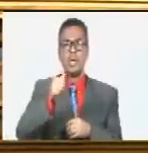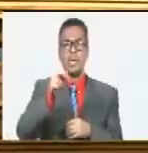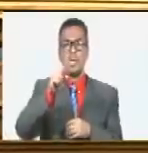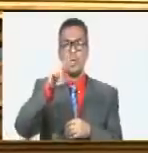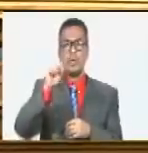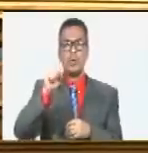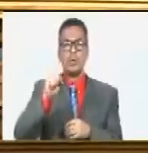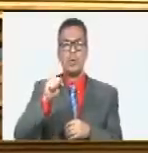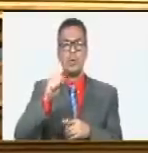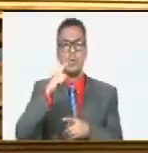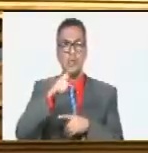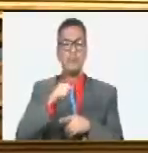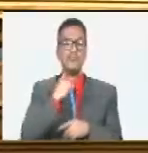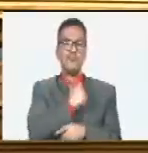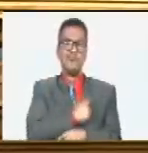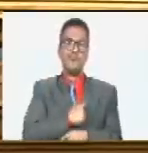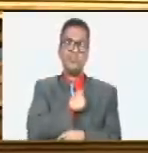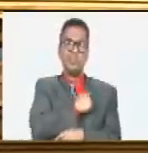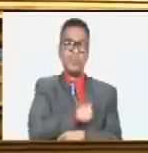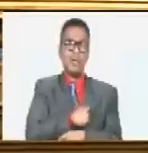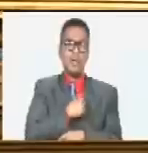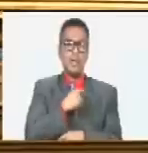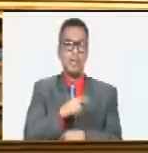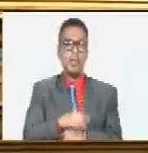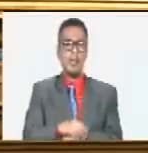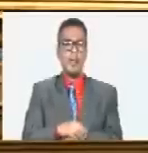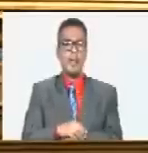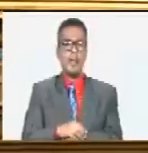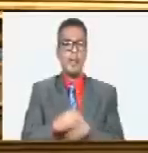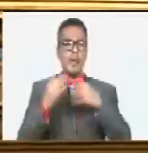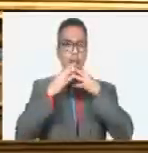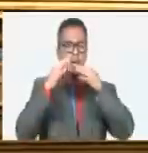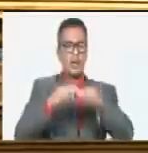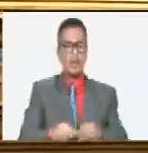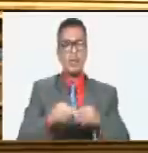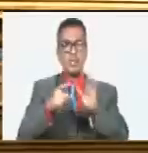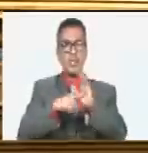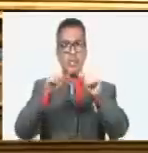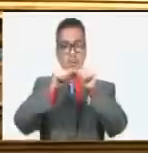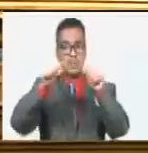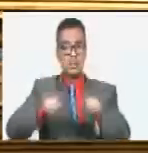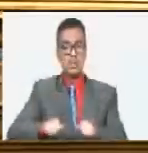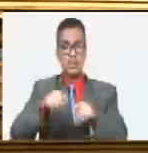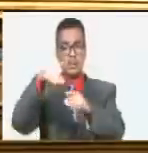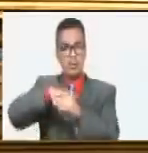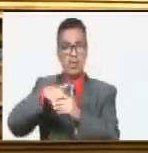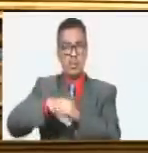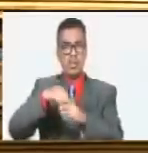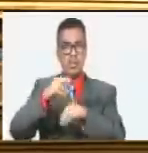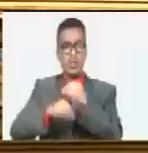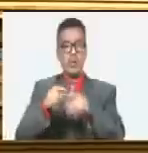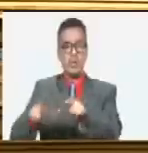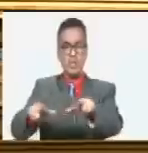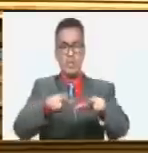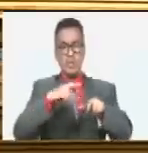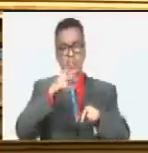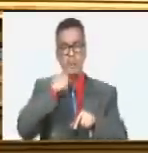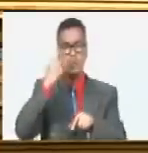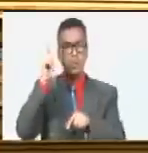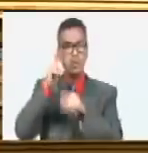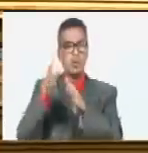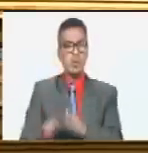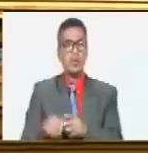y es lamentable, la verdadera tara del sistema electoral venezolano es un sector de la política de Venezuela que